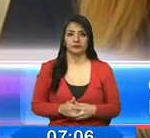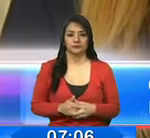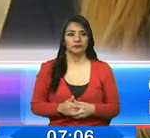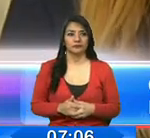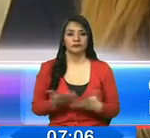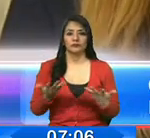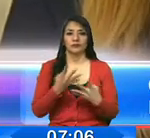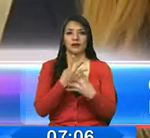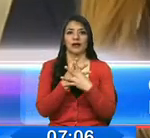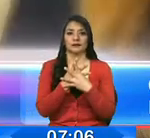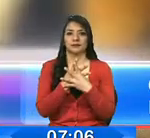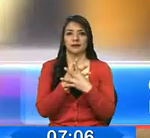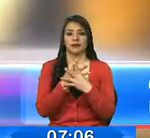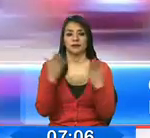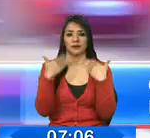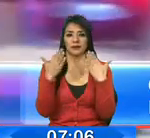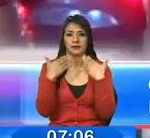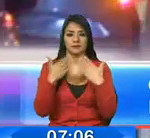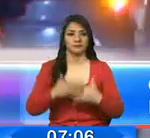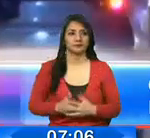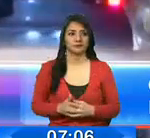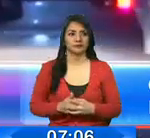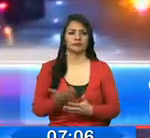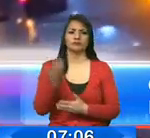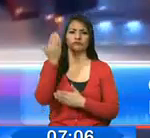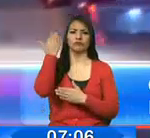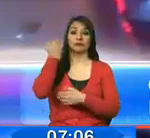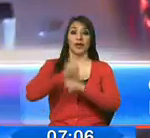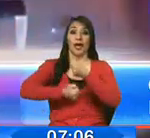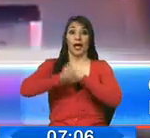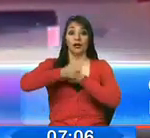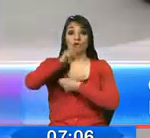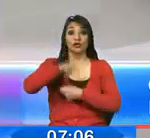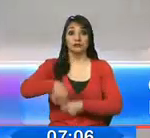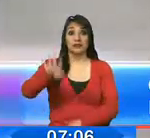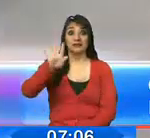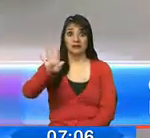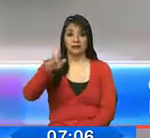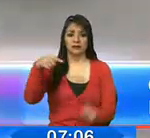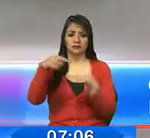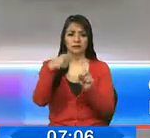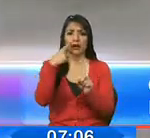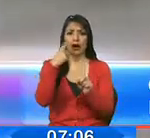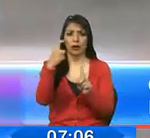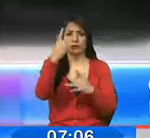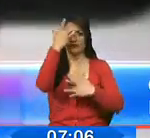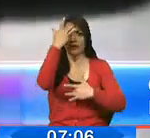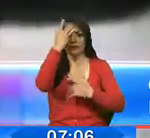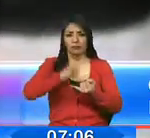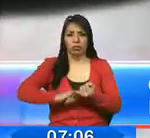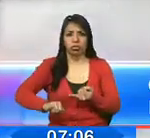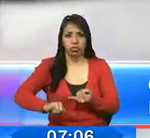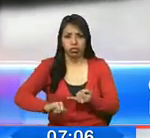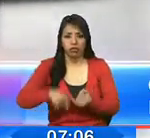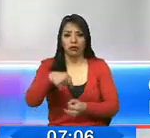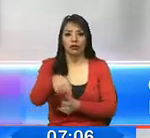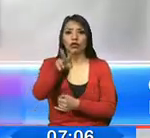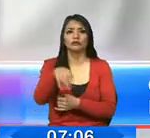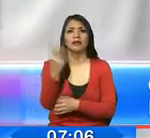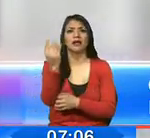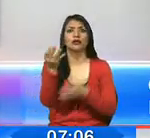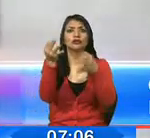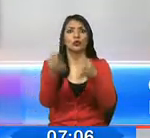Centro de Rehabilitación Social de Guayaquil. En el año 2005 el sentenciado se enteró que estaba contagiado. En el 2014 ocurrió el delito. En